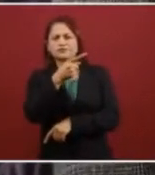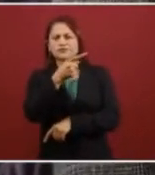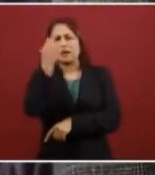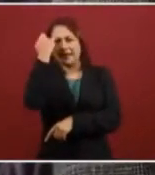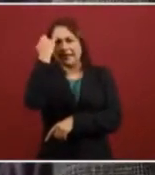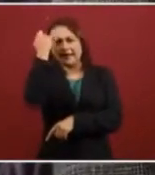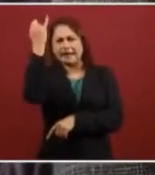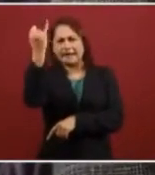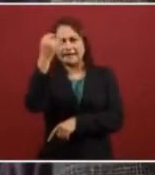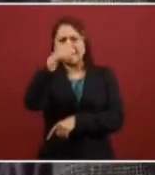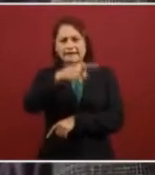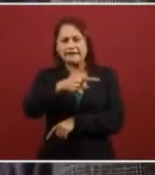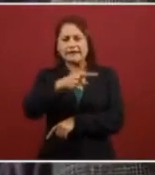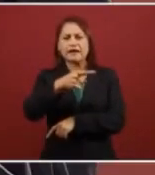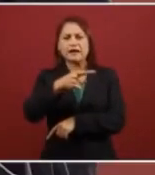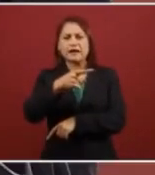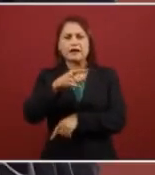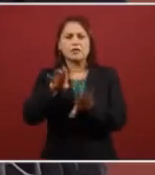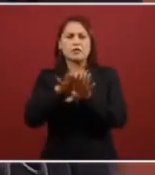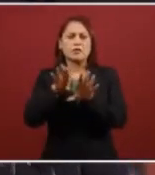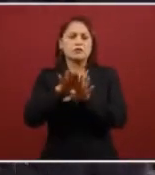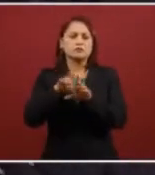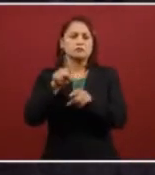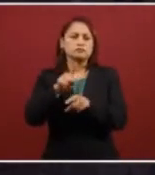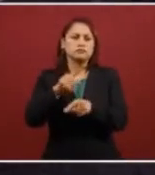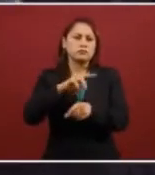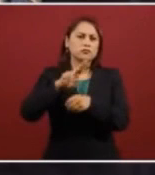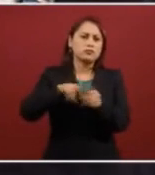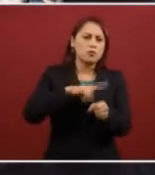nada. Nepotismo? No, al contrario.